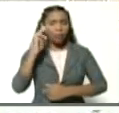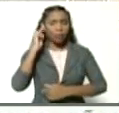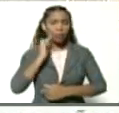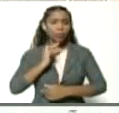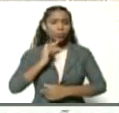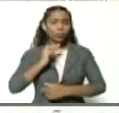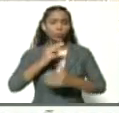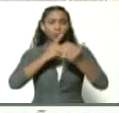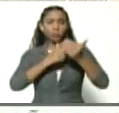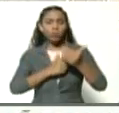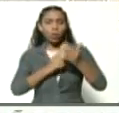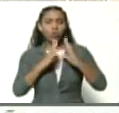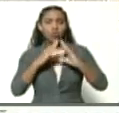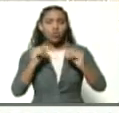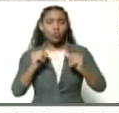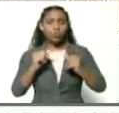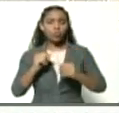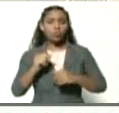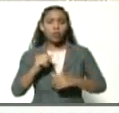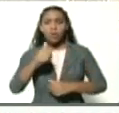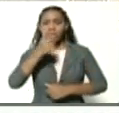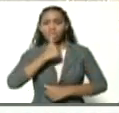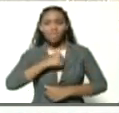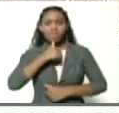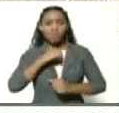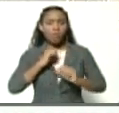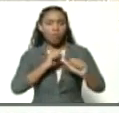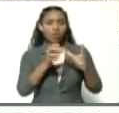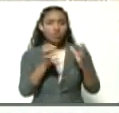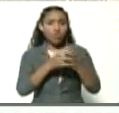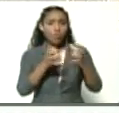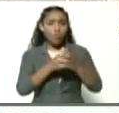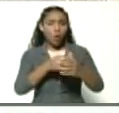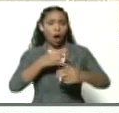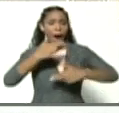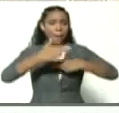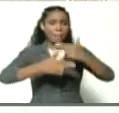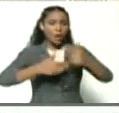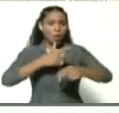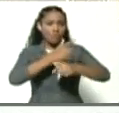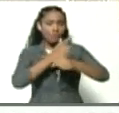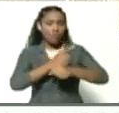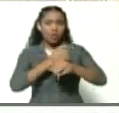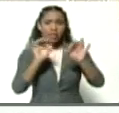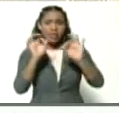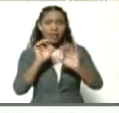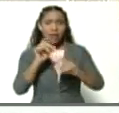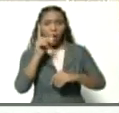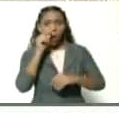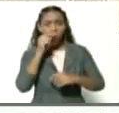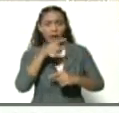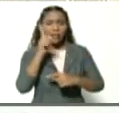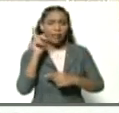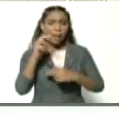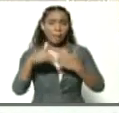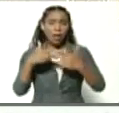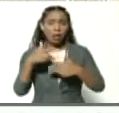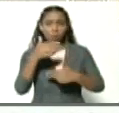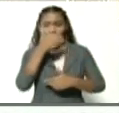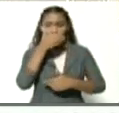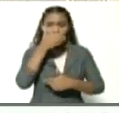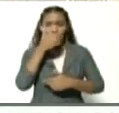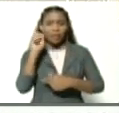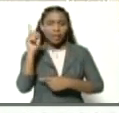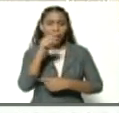Bolivariana. Tolerancia cero con los grupos armados irregulares, narcotraficantes y terroristas